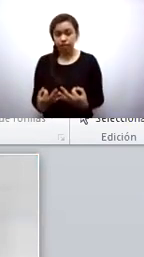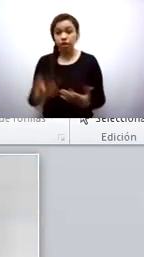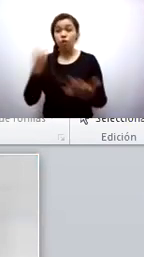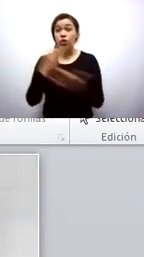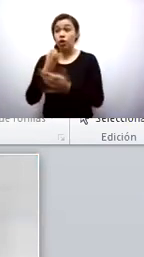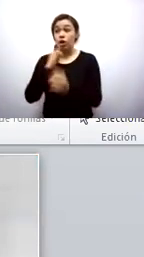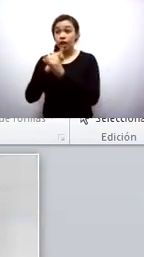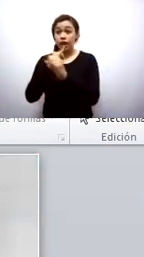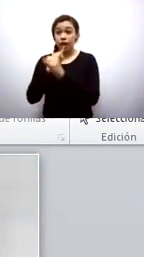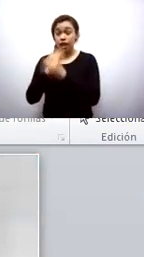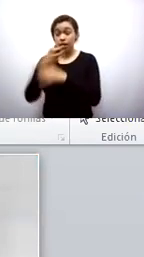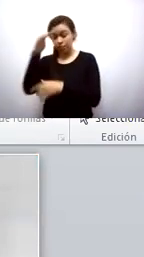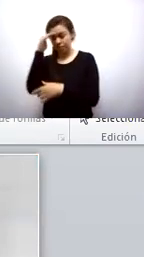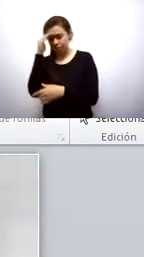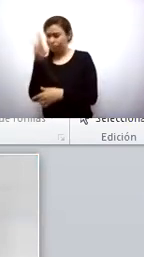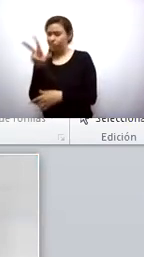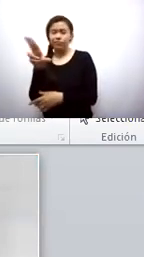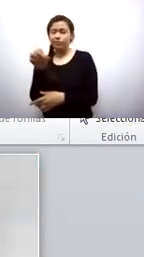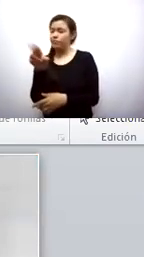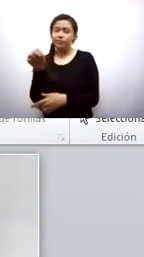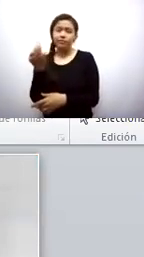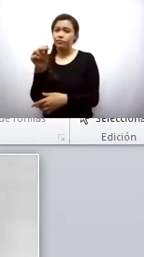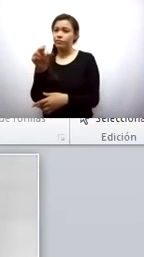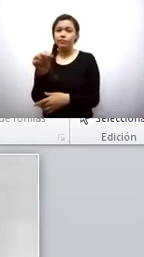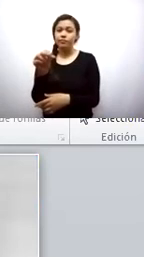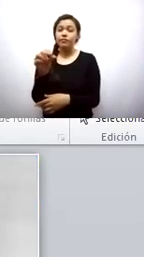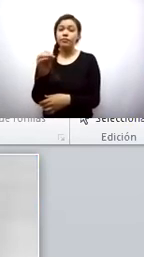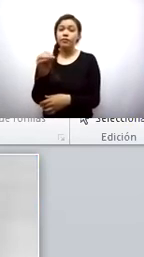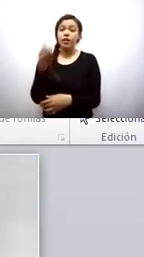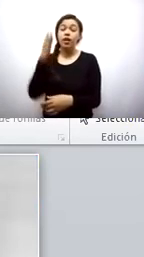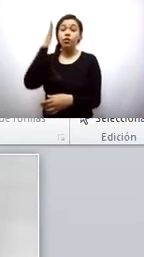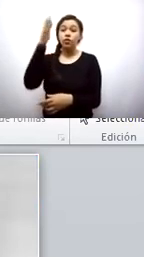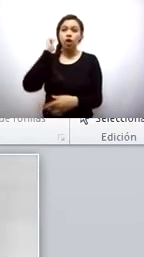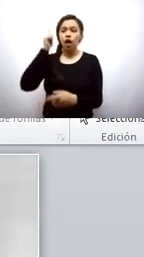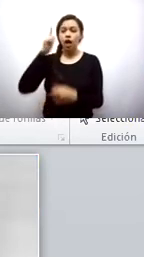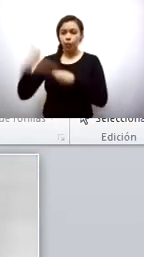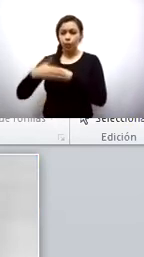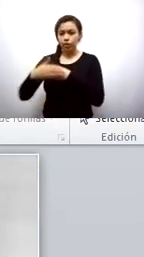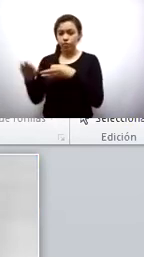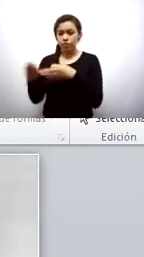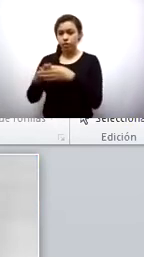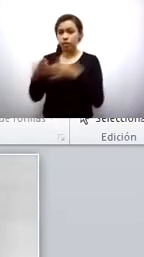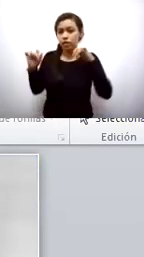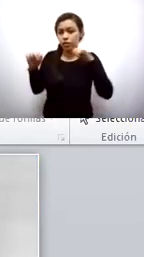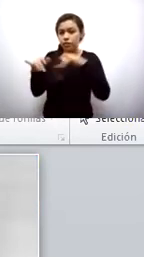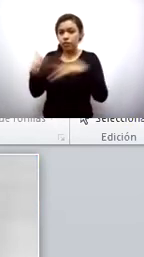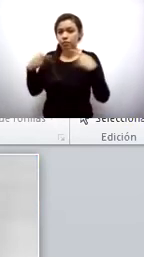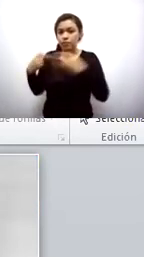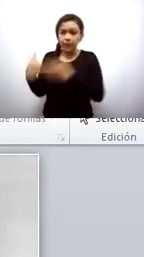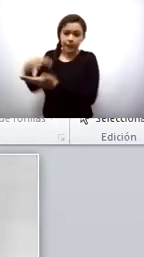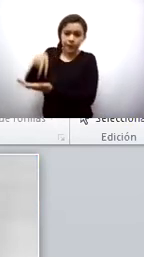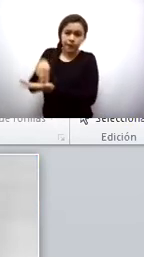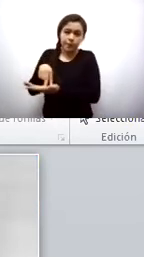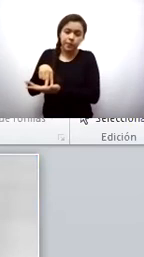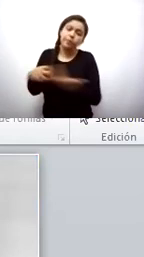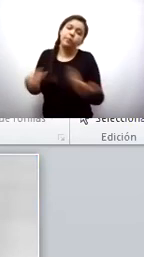sino en un futuro, esperemos muy cercano, también hablar de lo presencial. La libertad